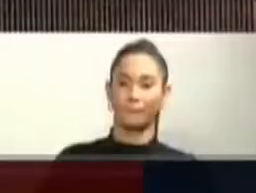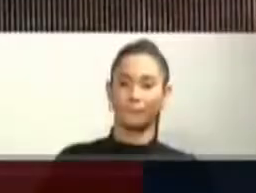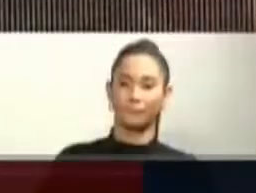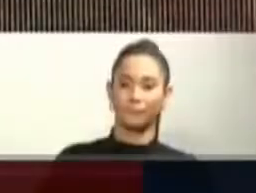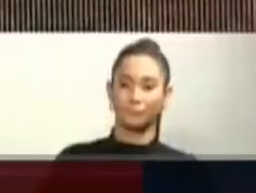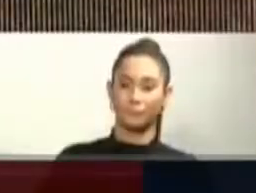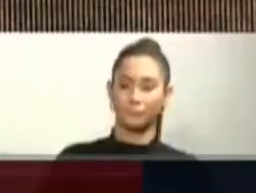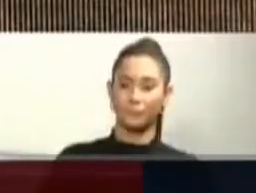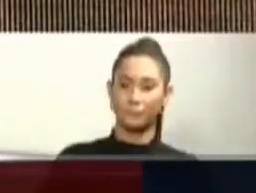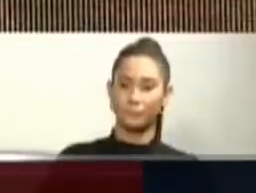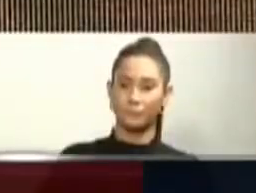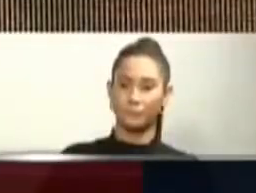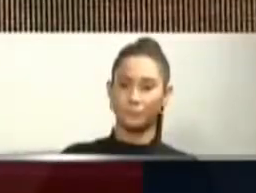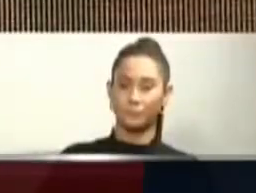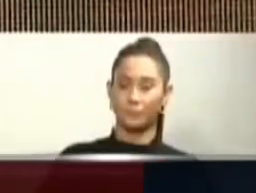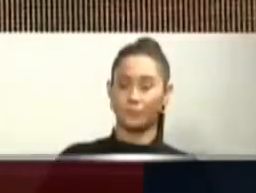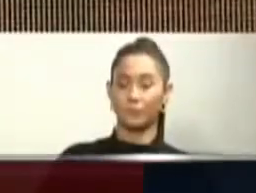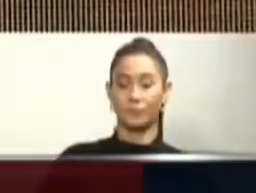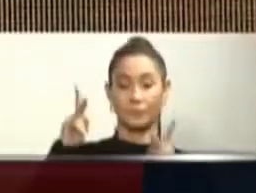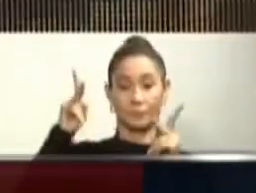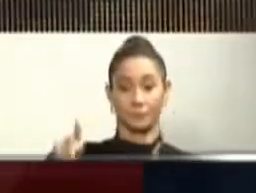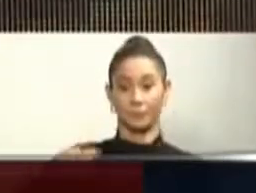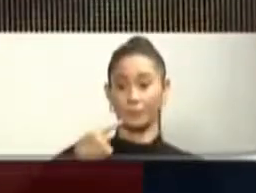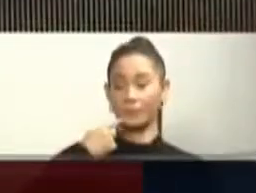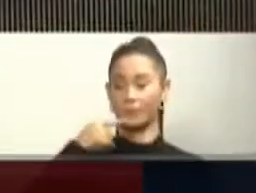tú, modesto reportero,